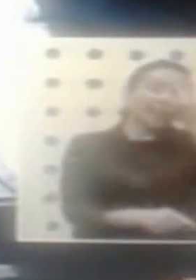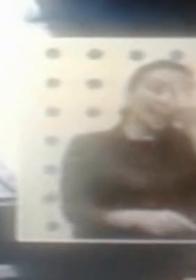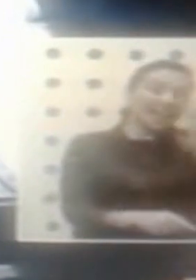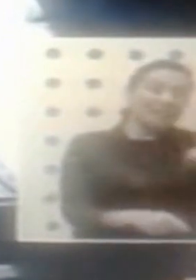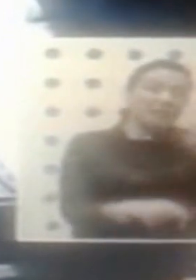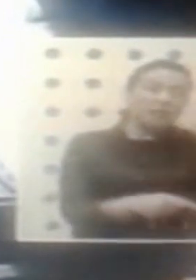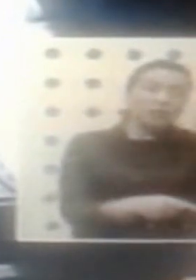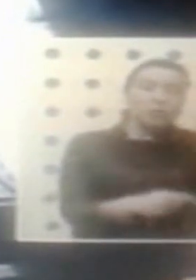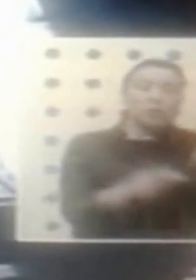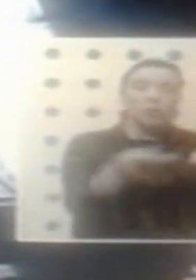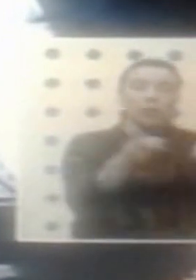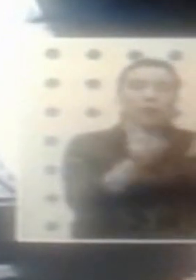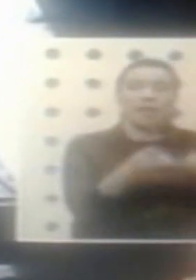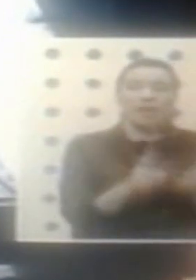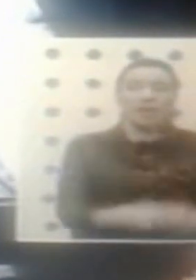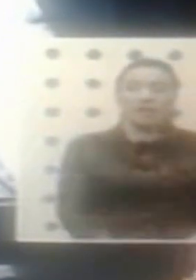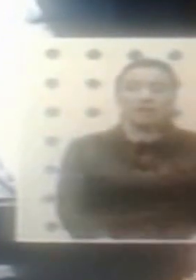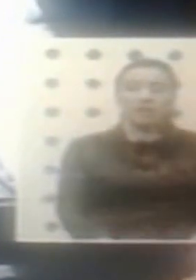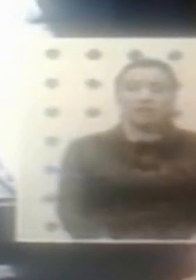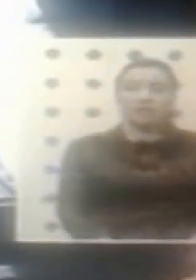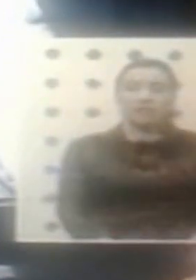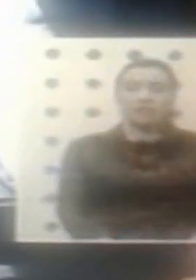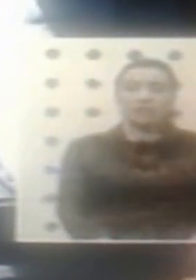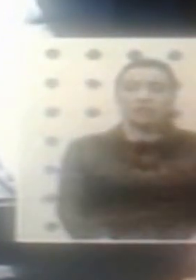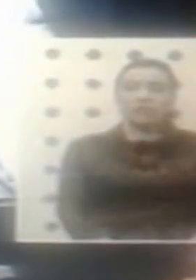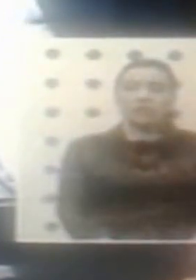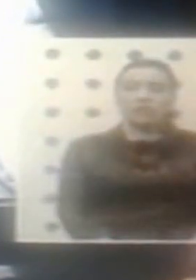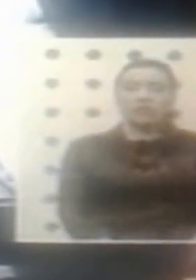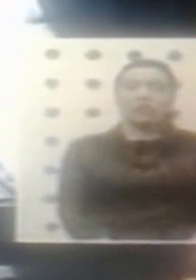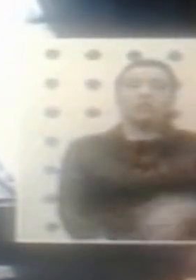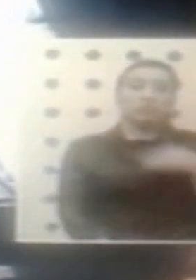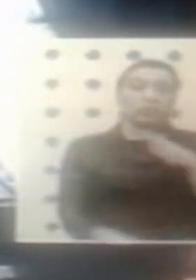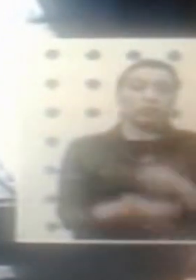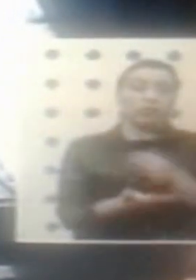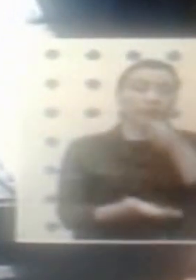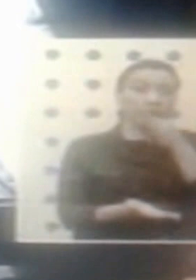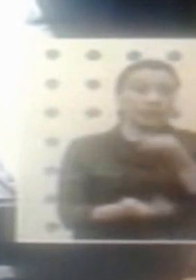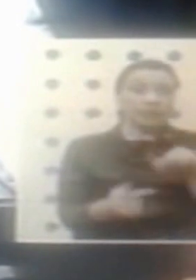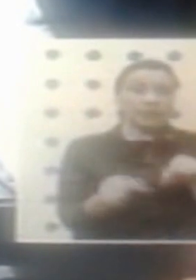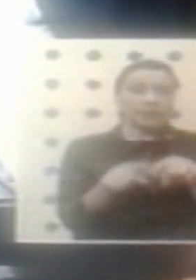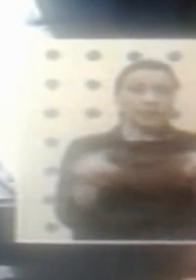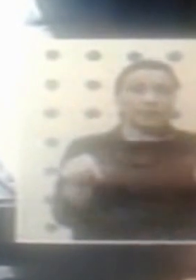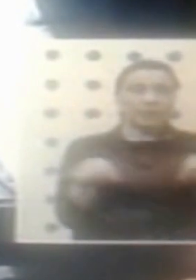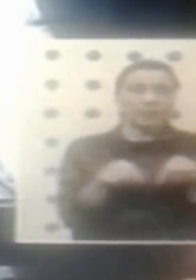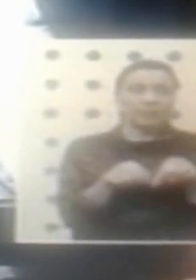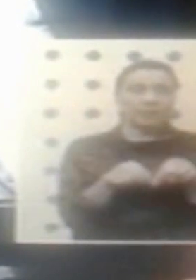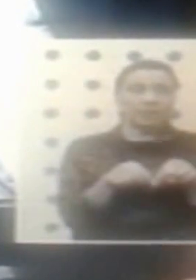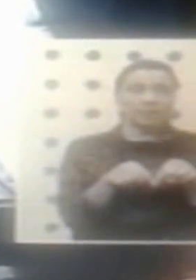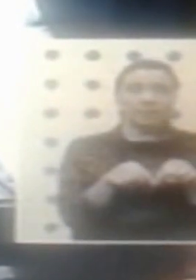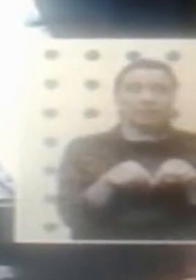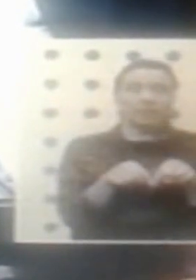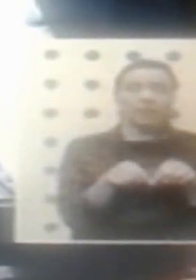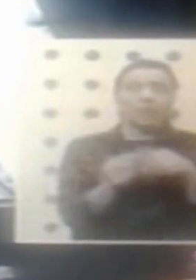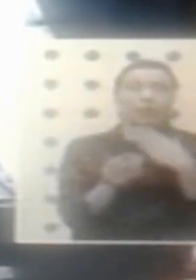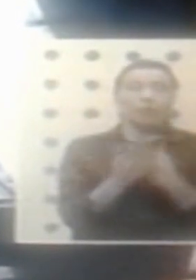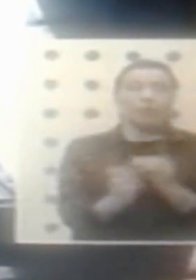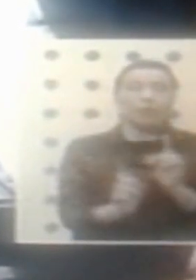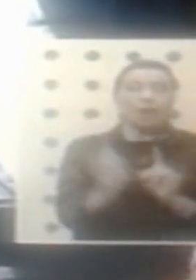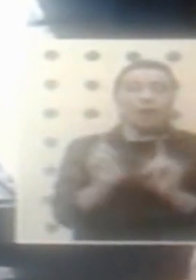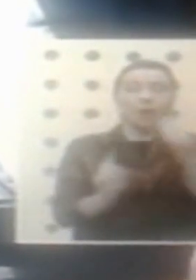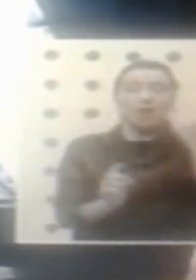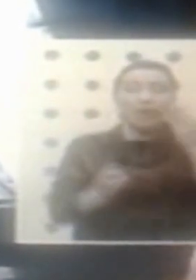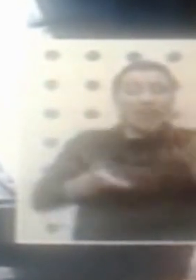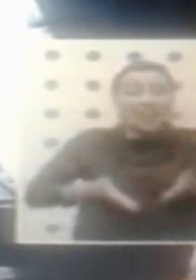respetada sus derechos. Es del caso señalar ante esta sala que cuando algunos